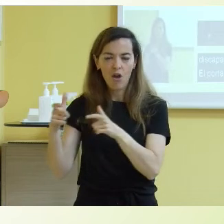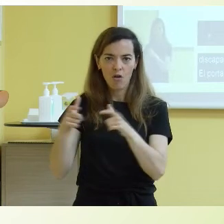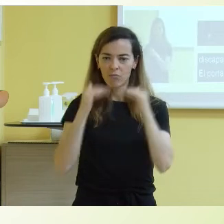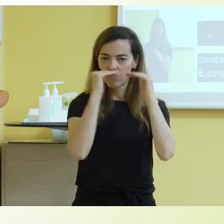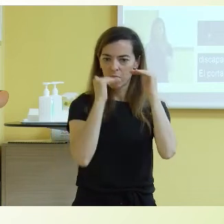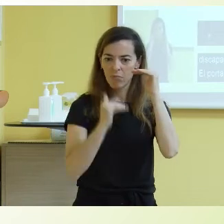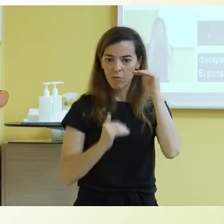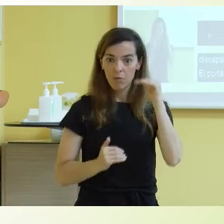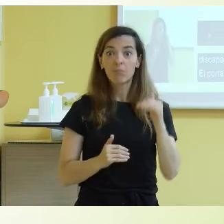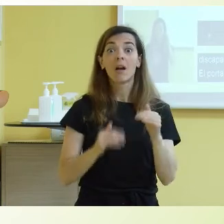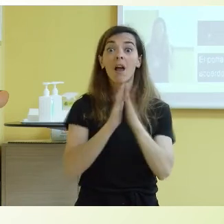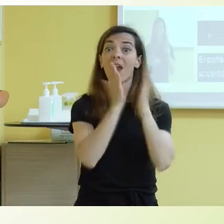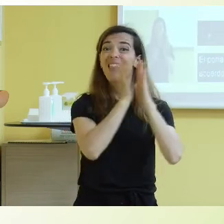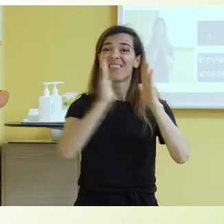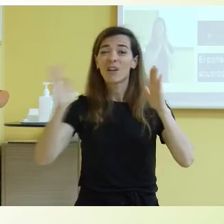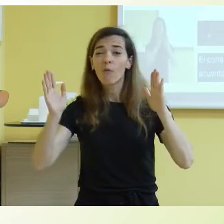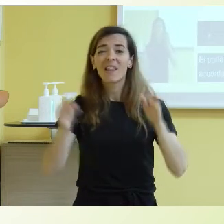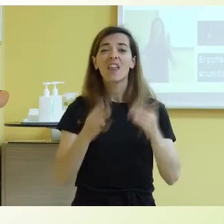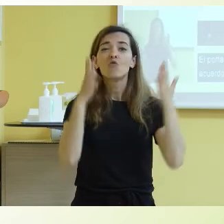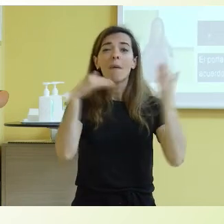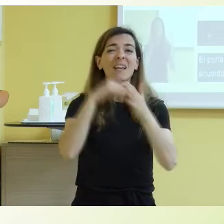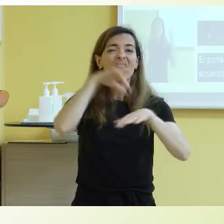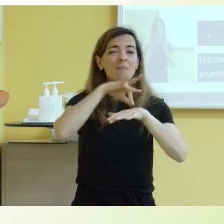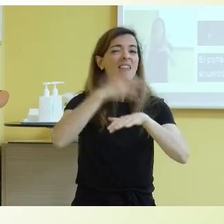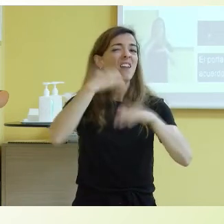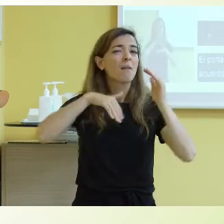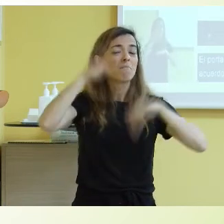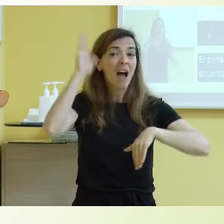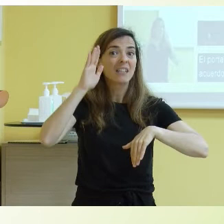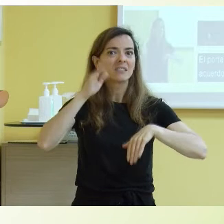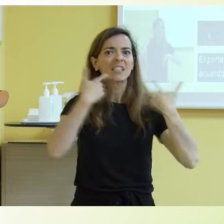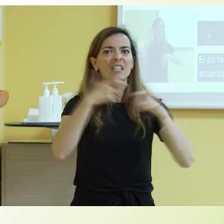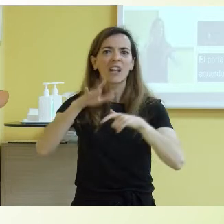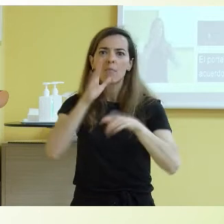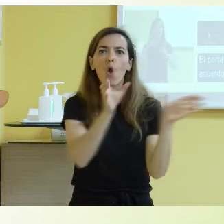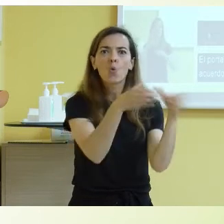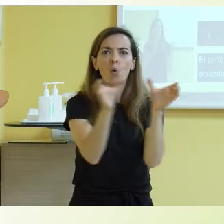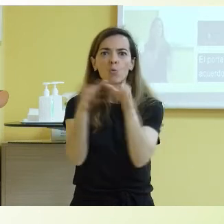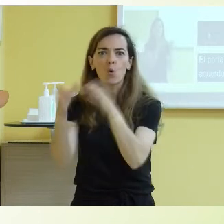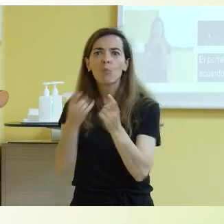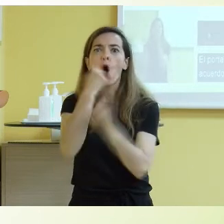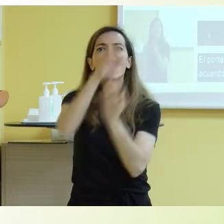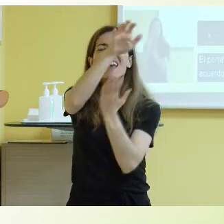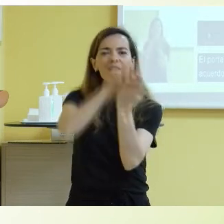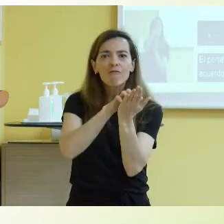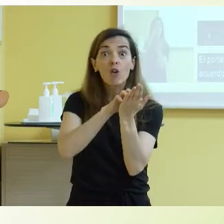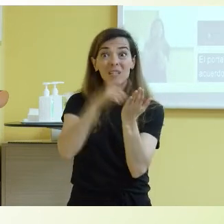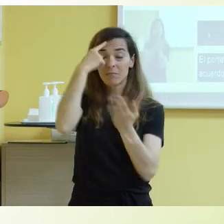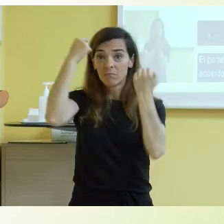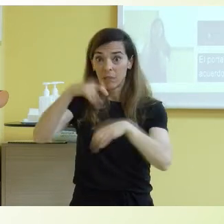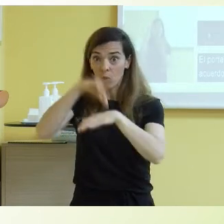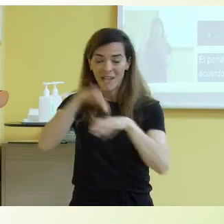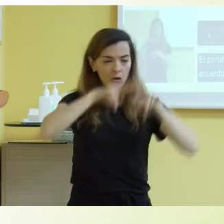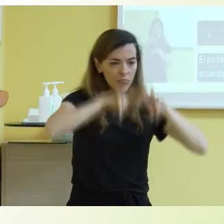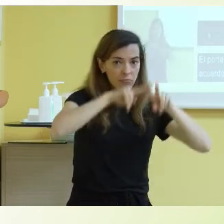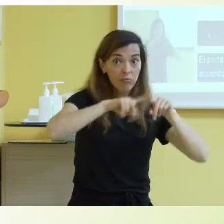a una enciclopedia que abarca más de 9.000 enfermedades o grupos de enfermedades, con resúmenes elaborados por redactores médicos y revisados